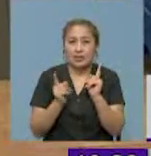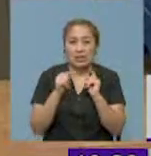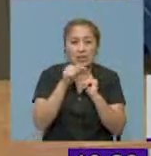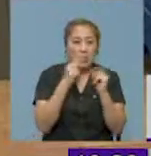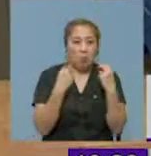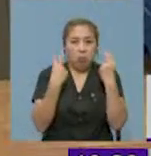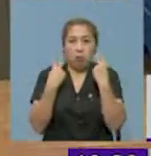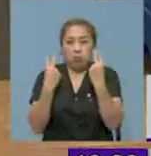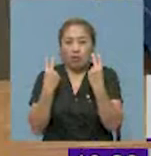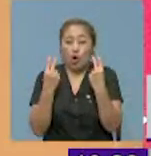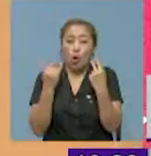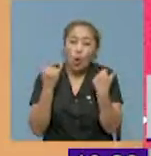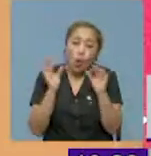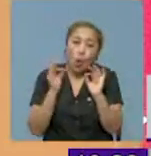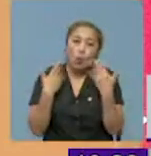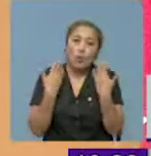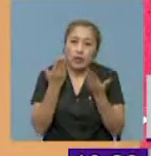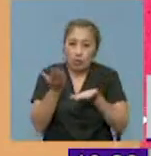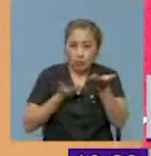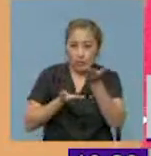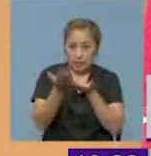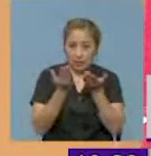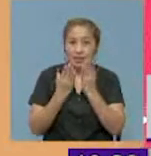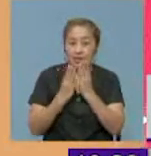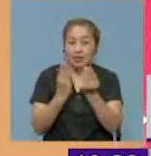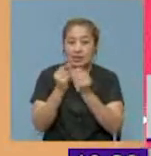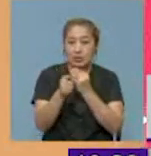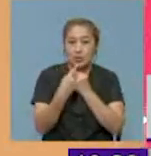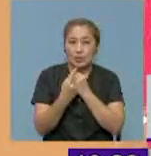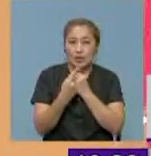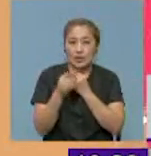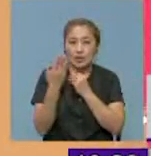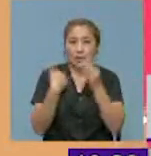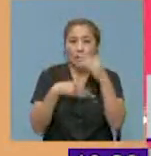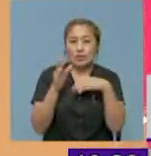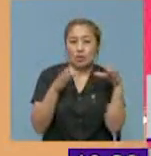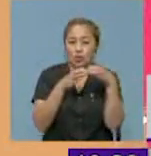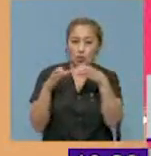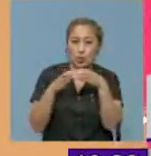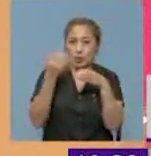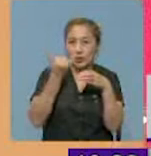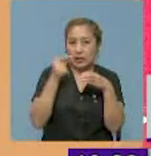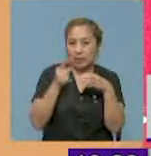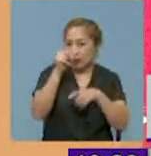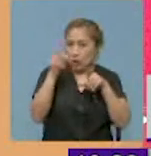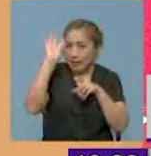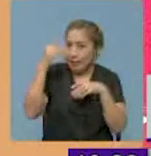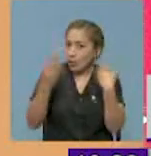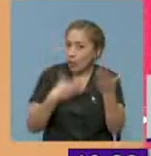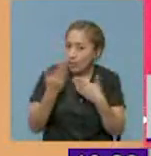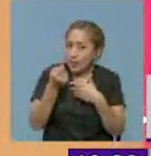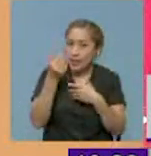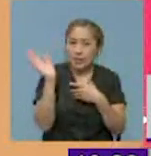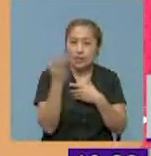tengan ellos en la voluntad en la solidaridad que tengan ellos y hay más allá de que hay equipos que tienen muy buenos jugadores pero la